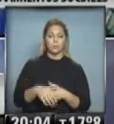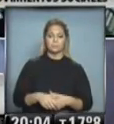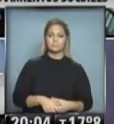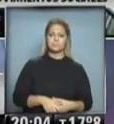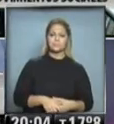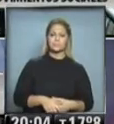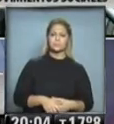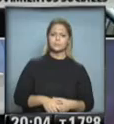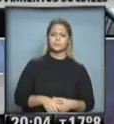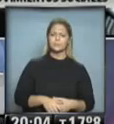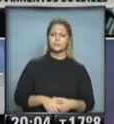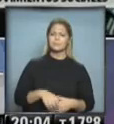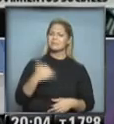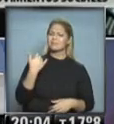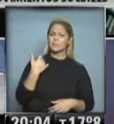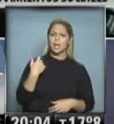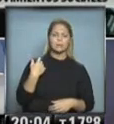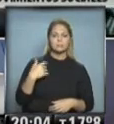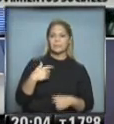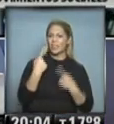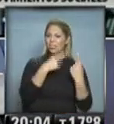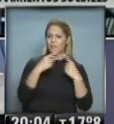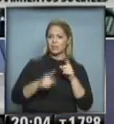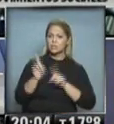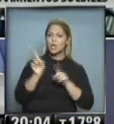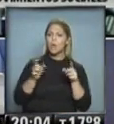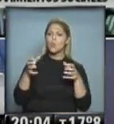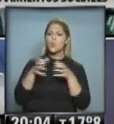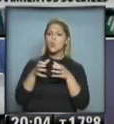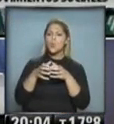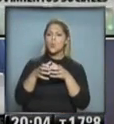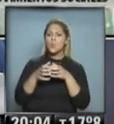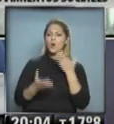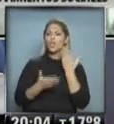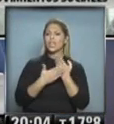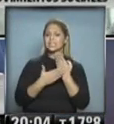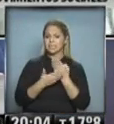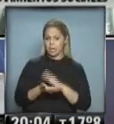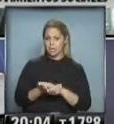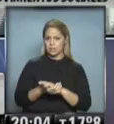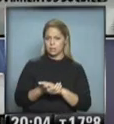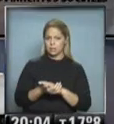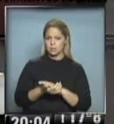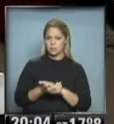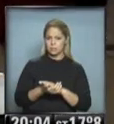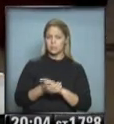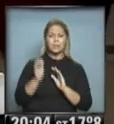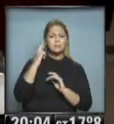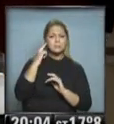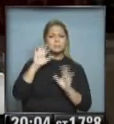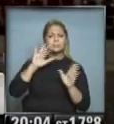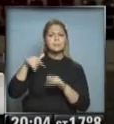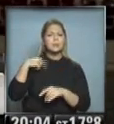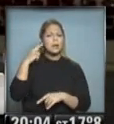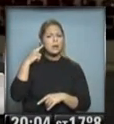diferencia con algunos partidos de izquierda en todo de Bolivia. Buenas noches. Escuchamos